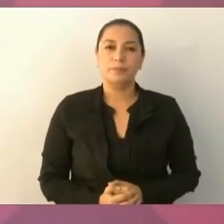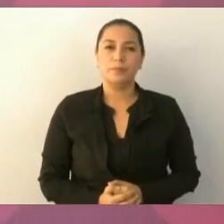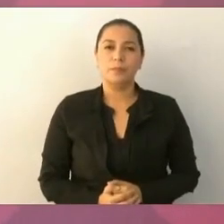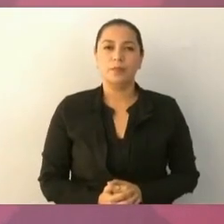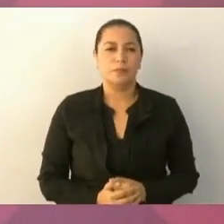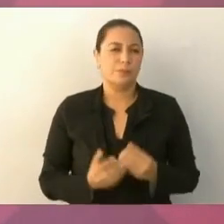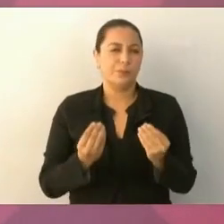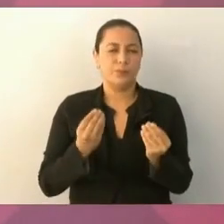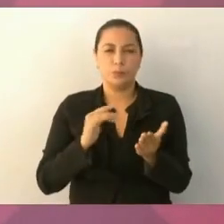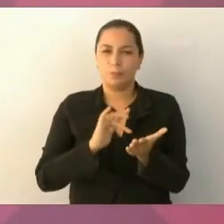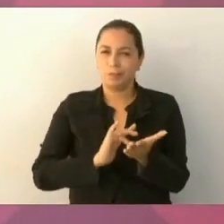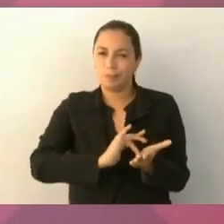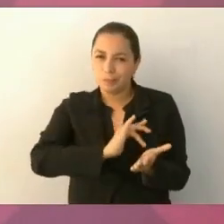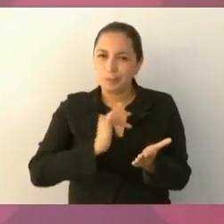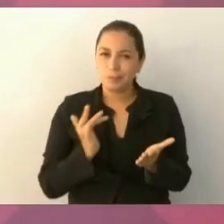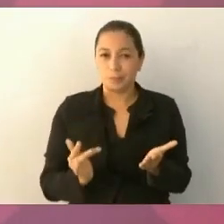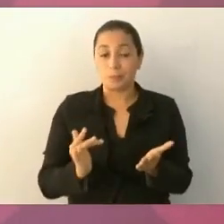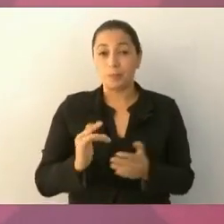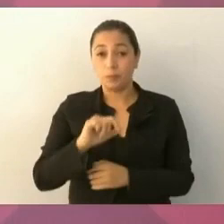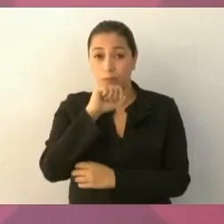mucho también